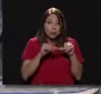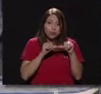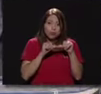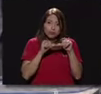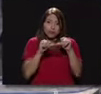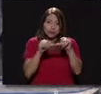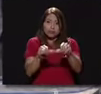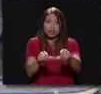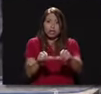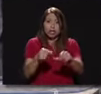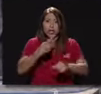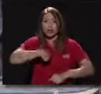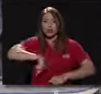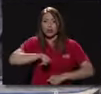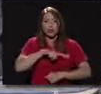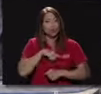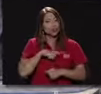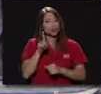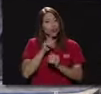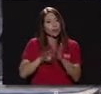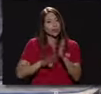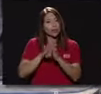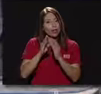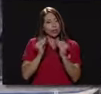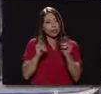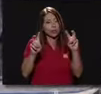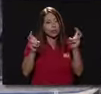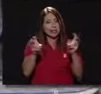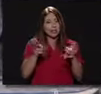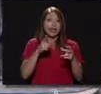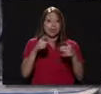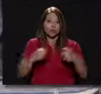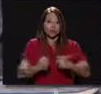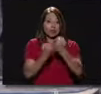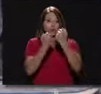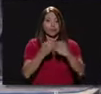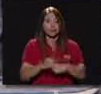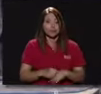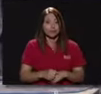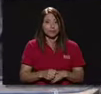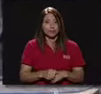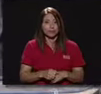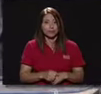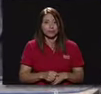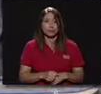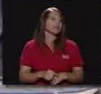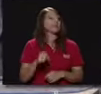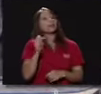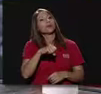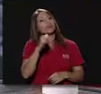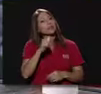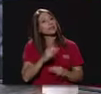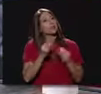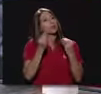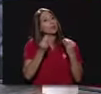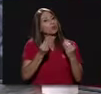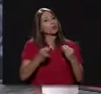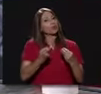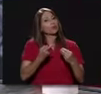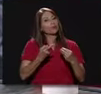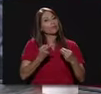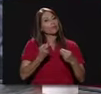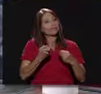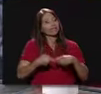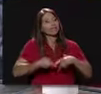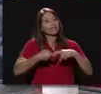persona. Nosotros de repente tampoco hemos avanzado mucho en ese tema y es un reto adicional. Sí, bueno, mucho que hacer sobre